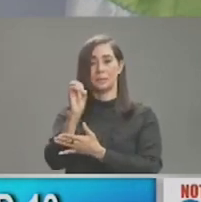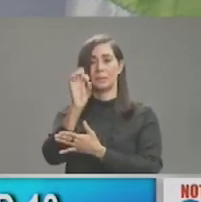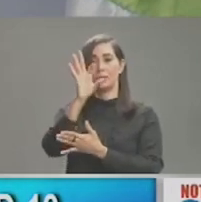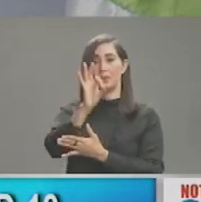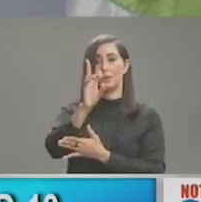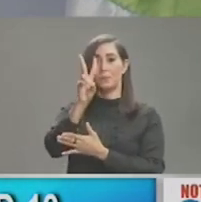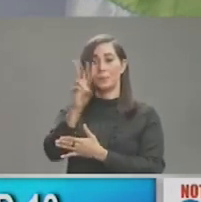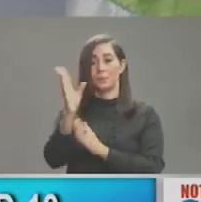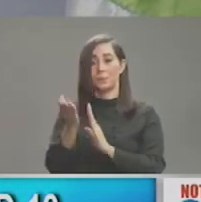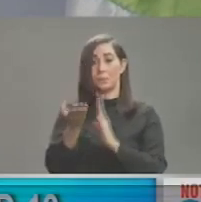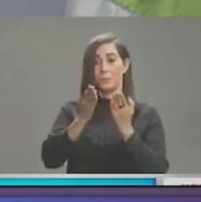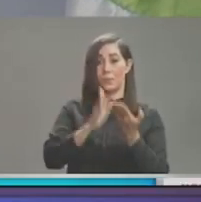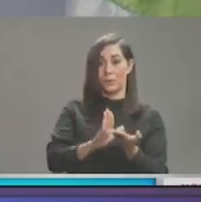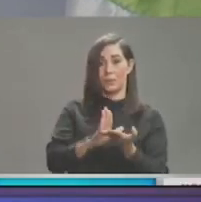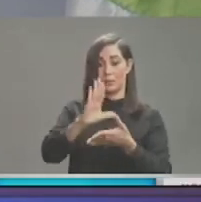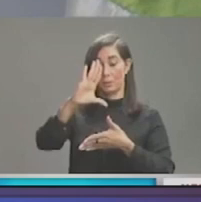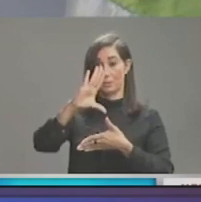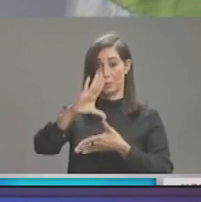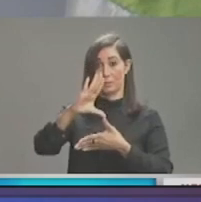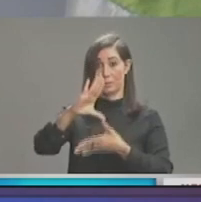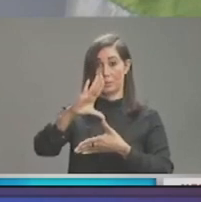1.792 defunciones.